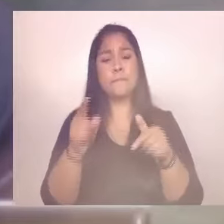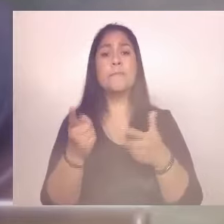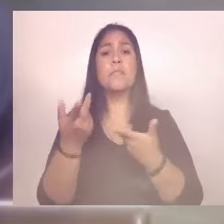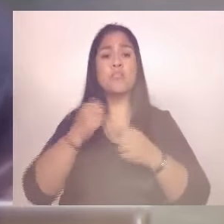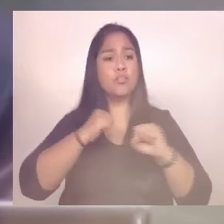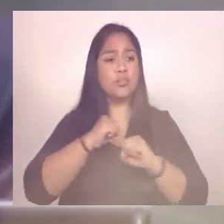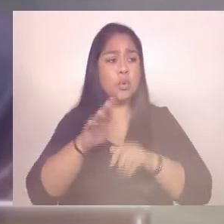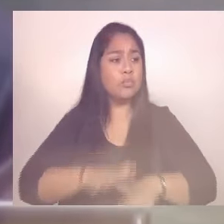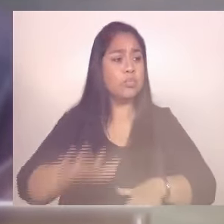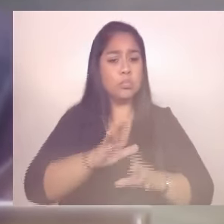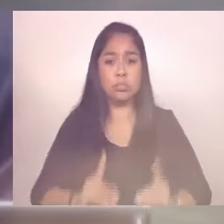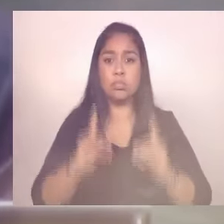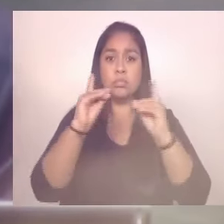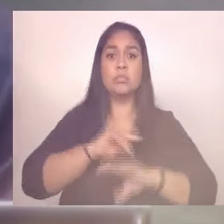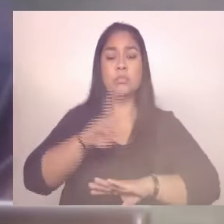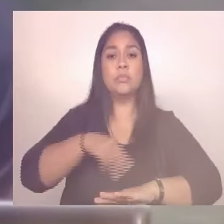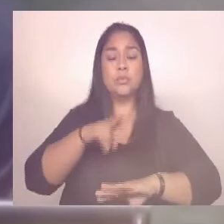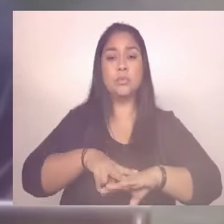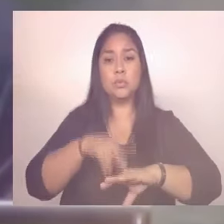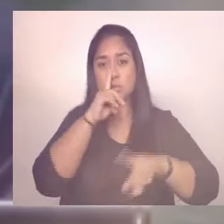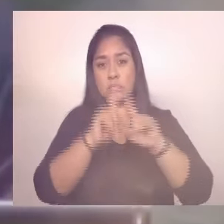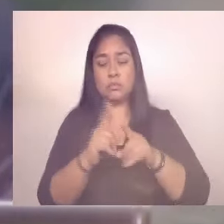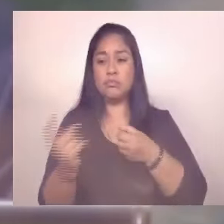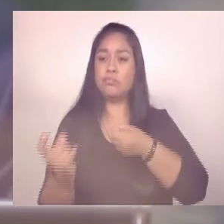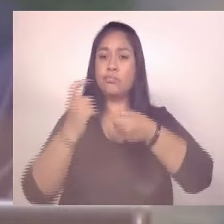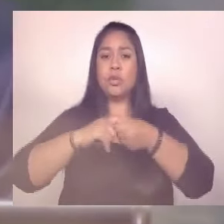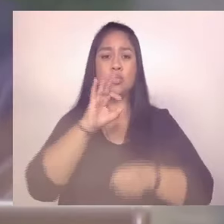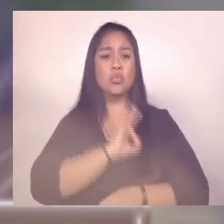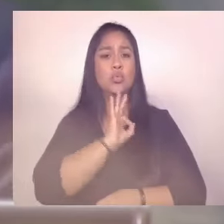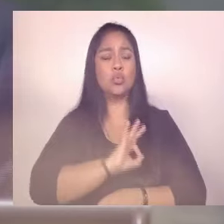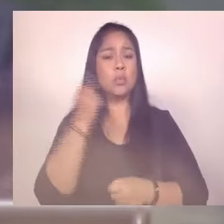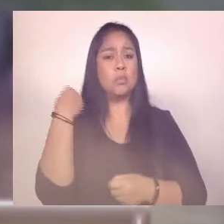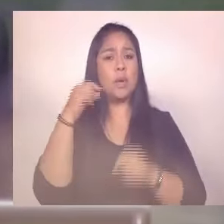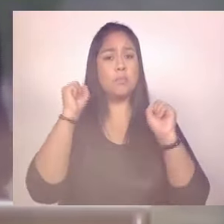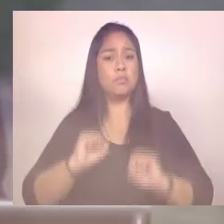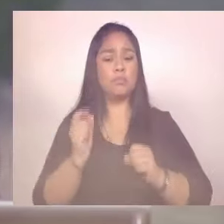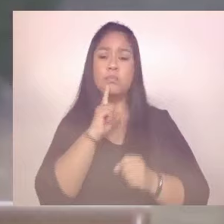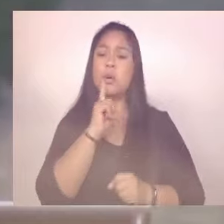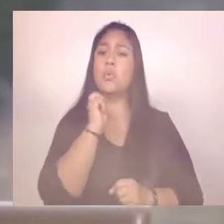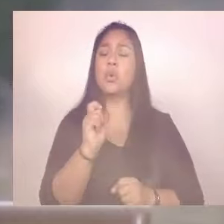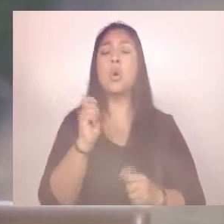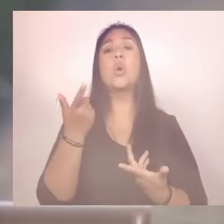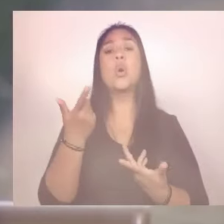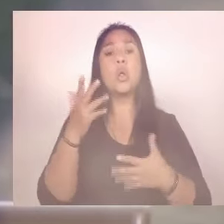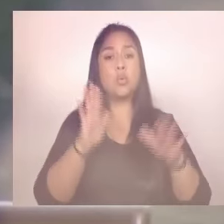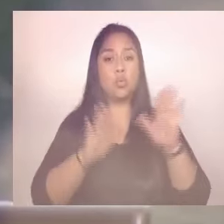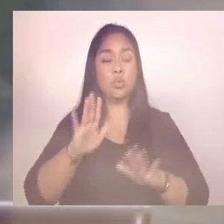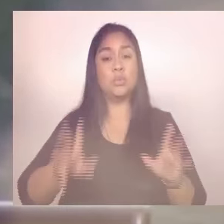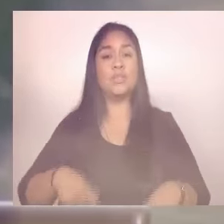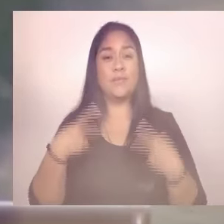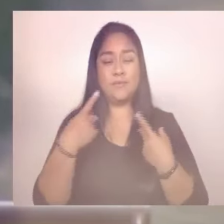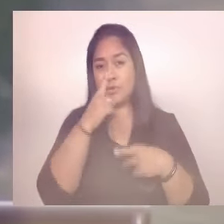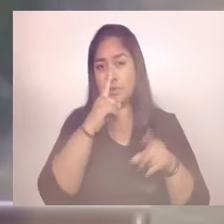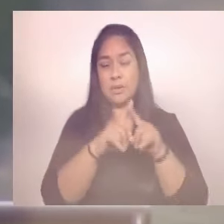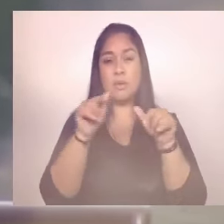el desarrollo nacional, convirtiéndolos en socios de proyectos para mejorar las condiciones de vida de las